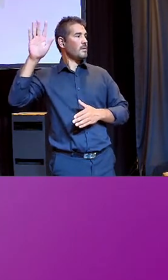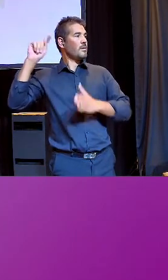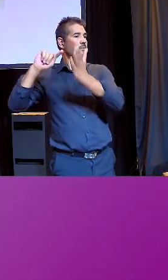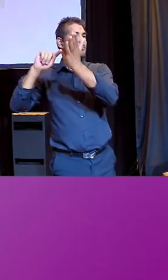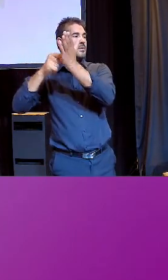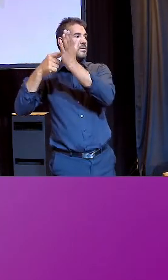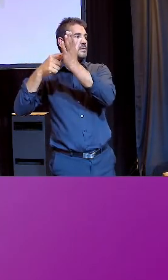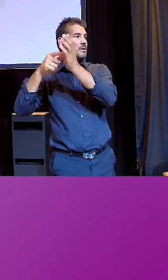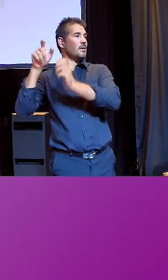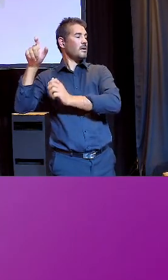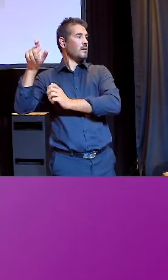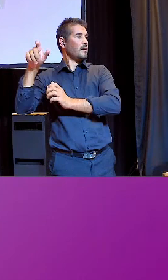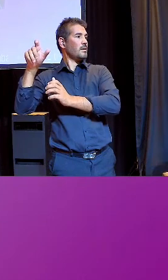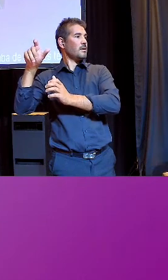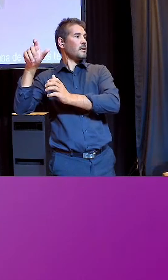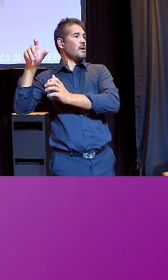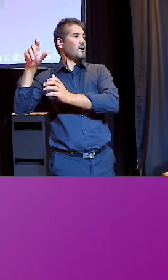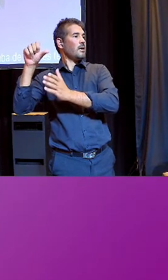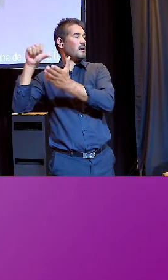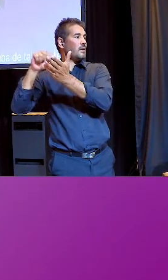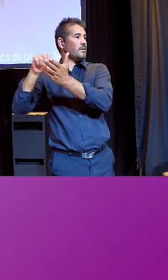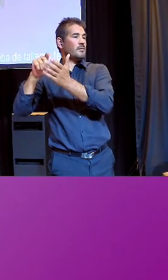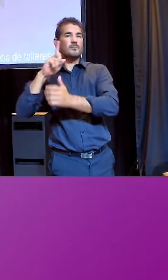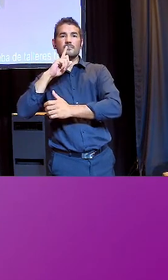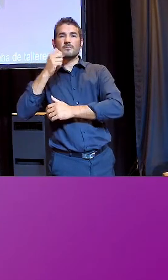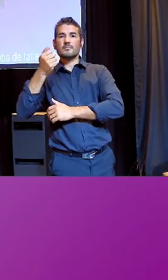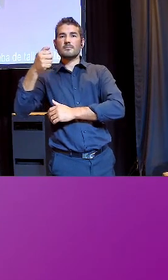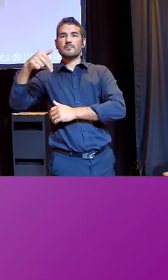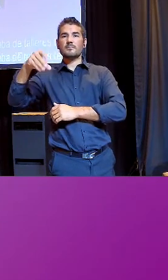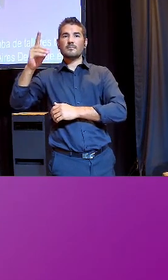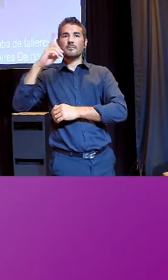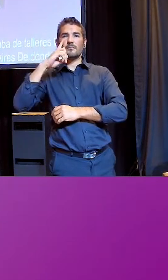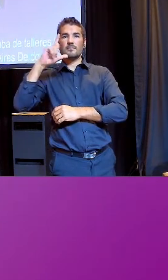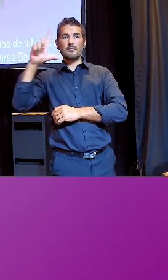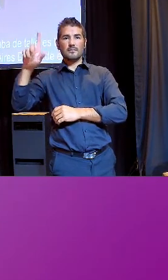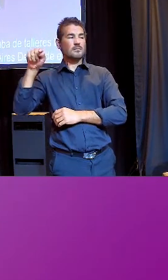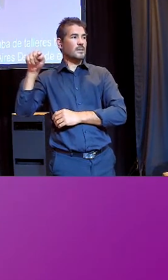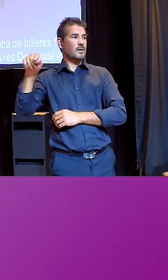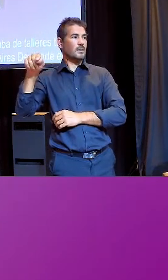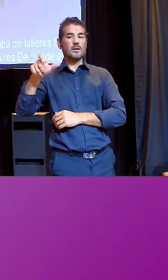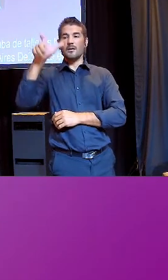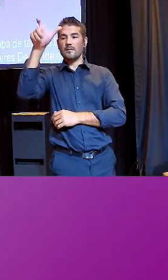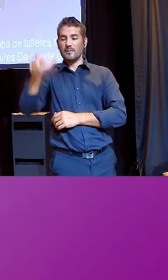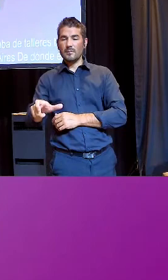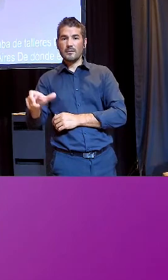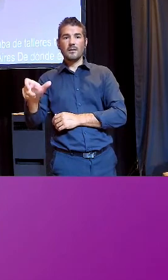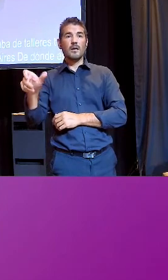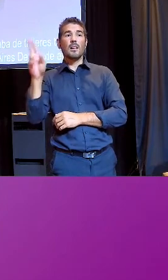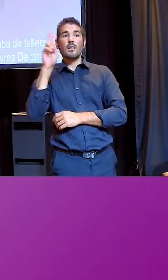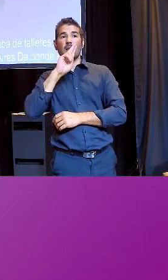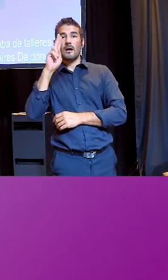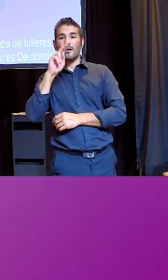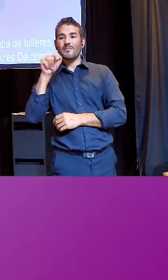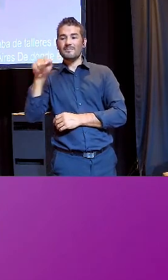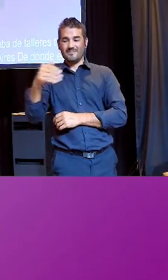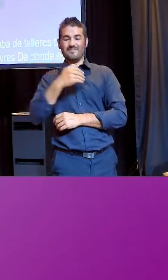Aires, de donde es del Potro, por las dudas les digo para el que se ubique en dónde queda, una mamá se formó con ustedes en TEM